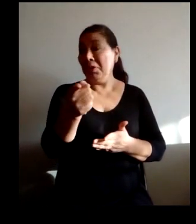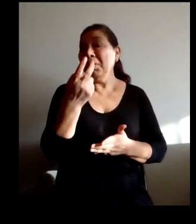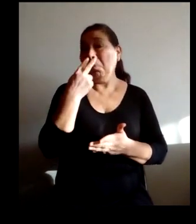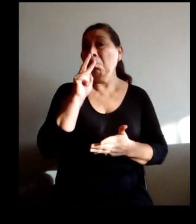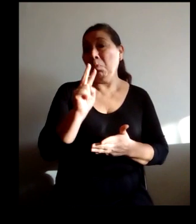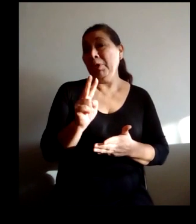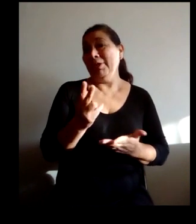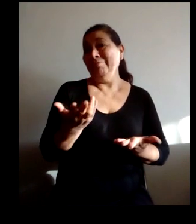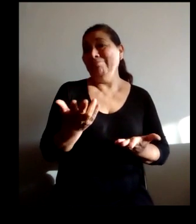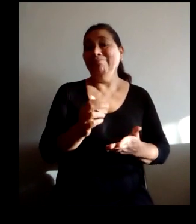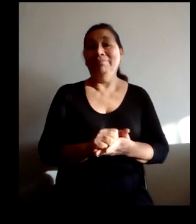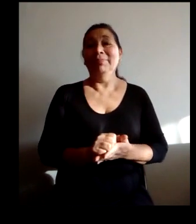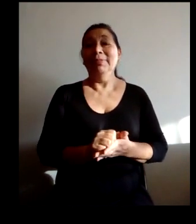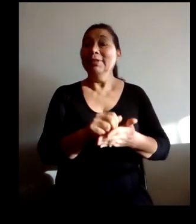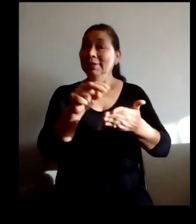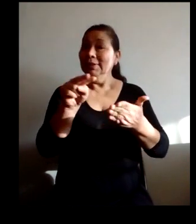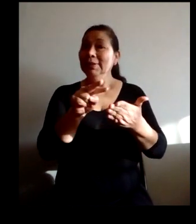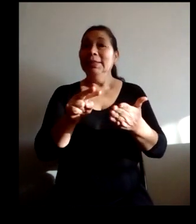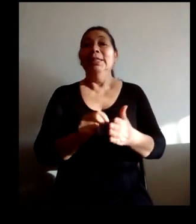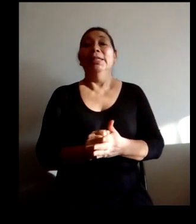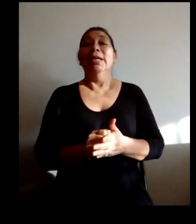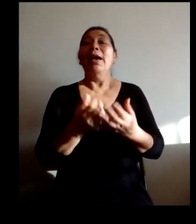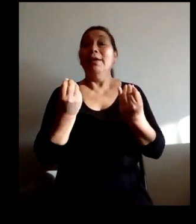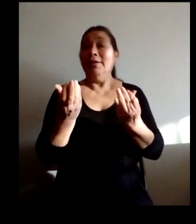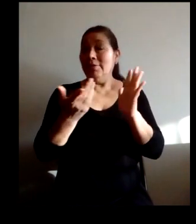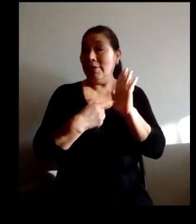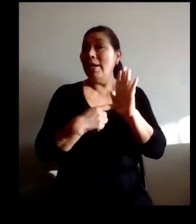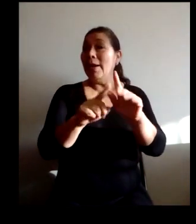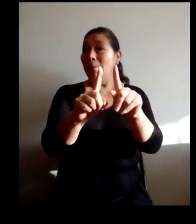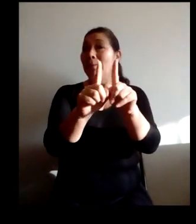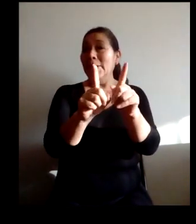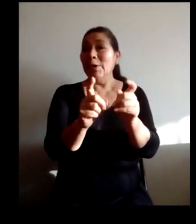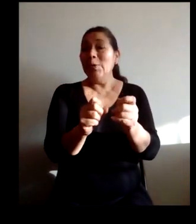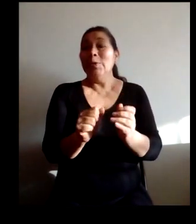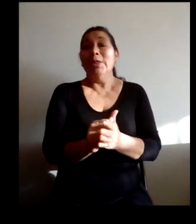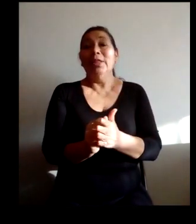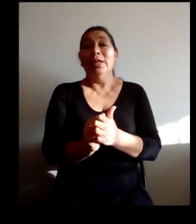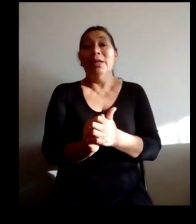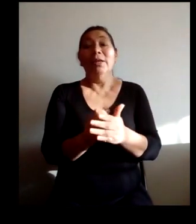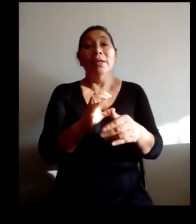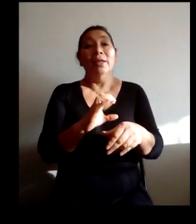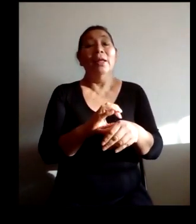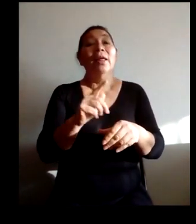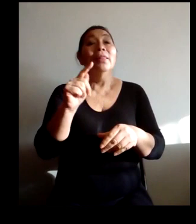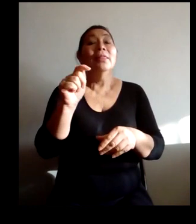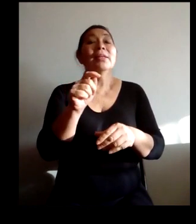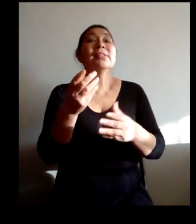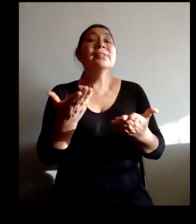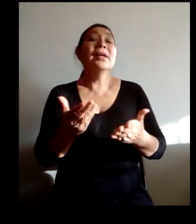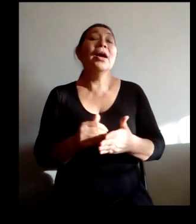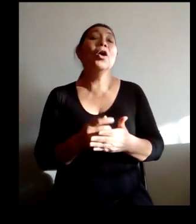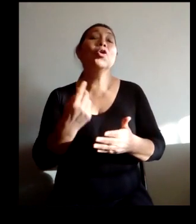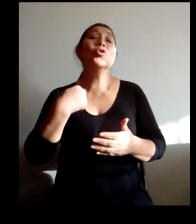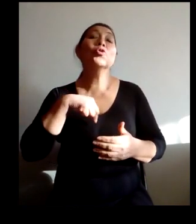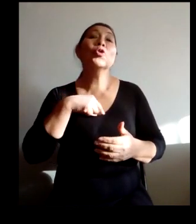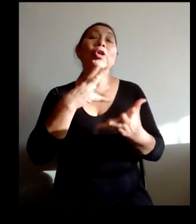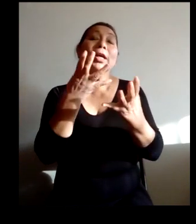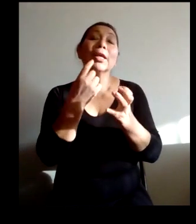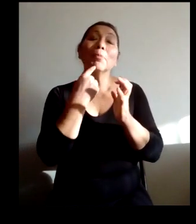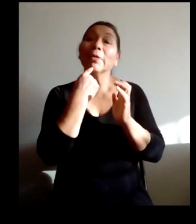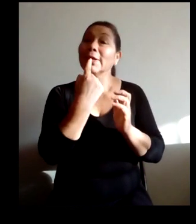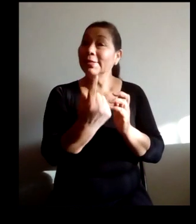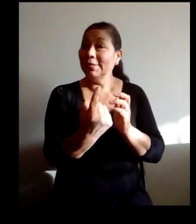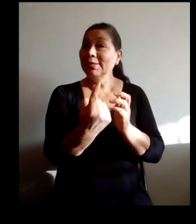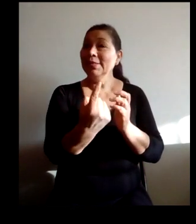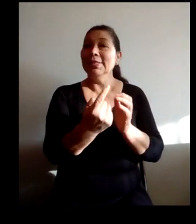lo que ustedes pueden leer, ¿no? Y aquí está la consulta respecto al doctor Carlos Tiza. Entonces, lo que